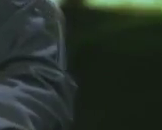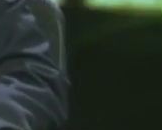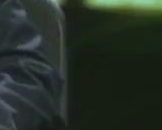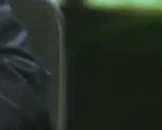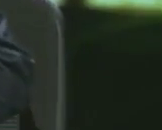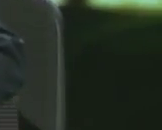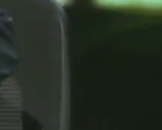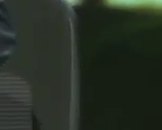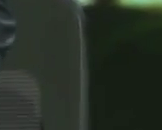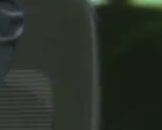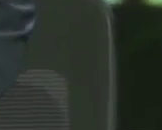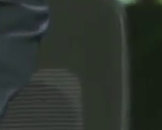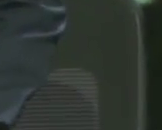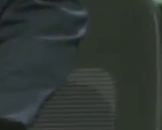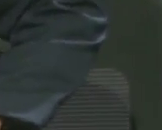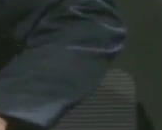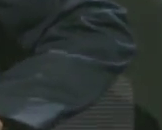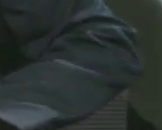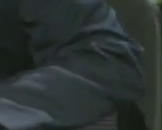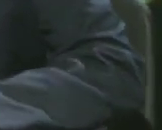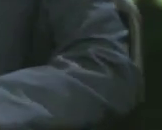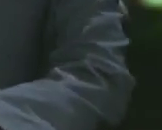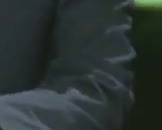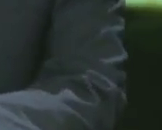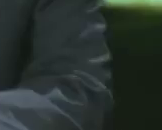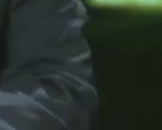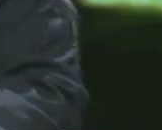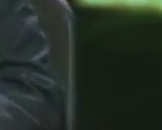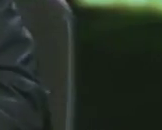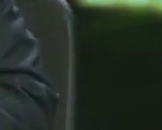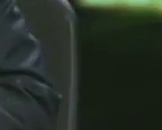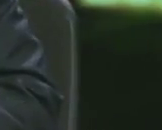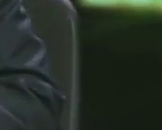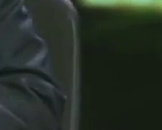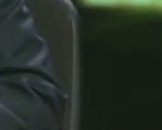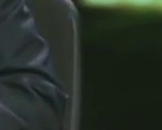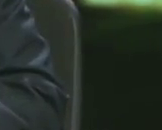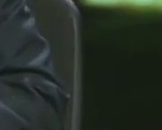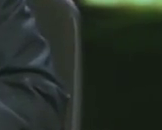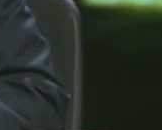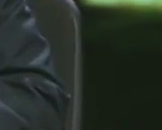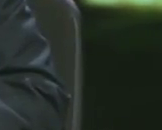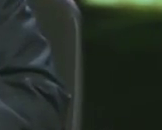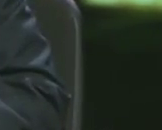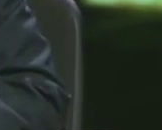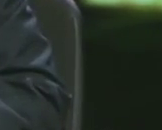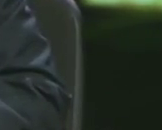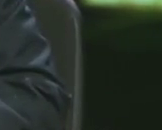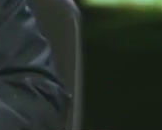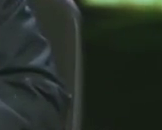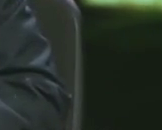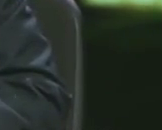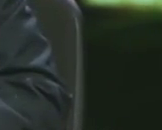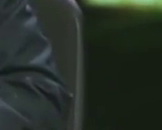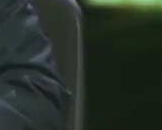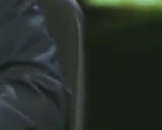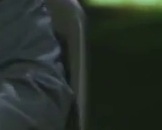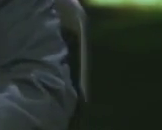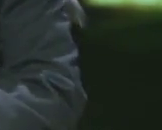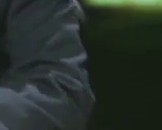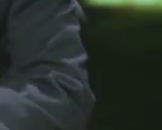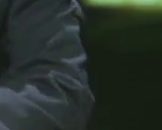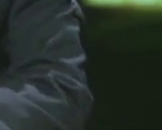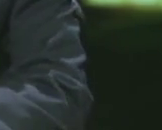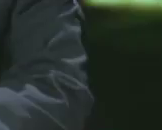Más nada. Gracias, Ali. Bienvenido. Gracias, hermano. ¿Cómo estás? ¿Qué tal? Tomando nota. Tomando nota, más nada, así es. Así